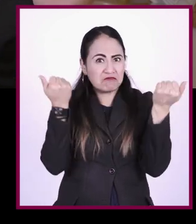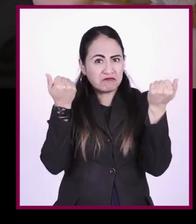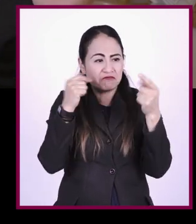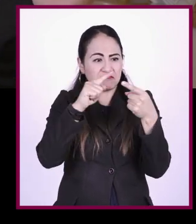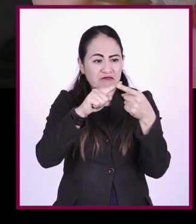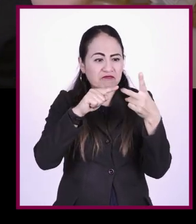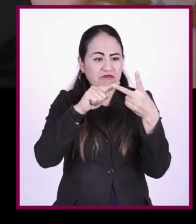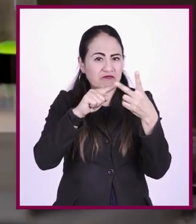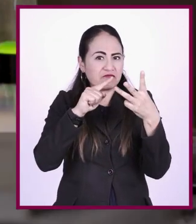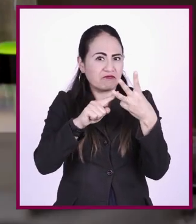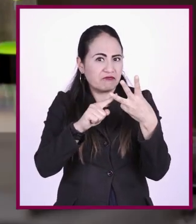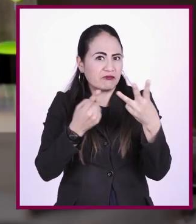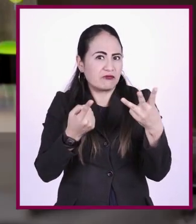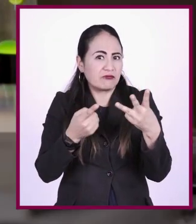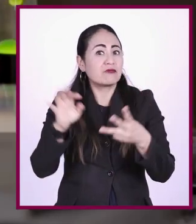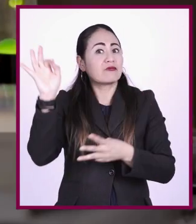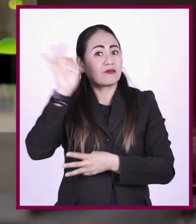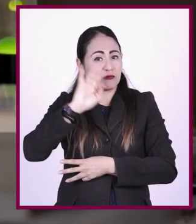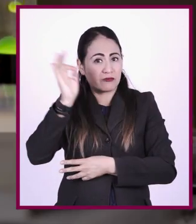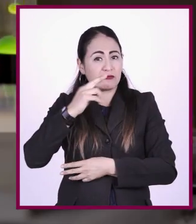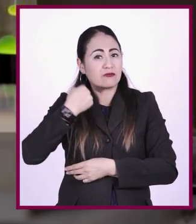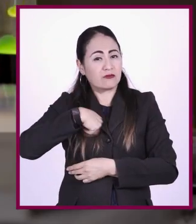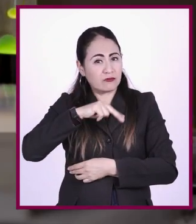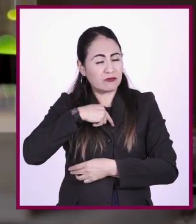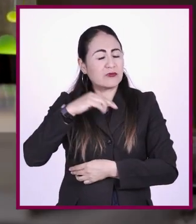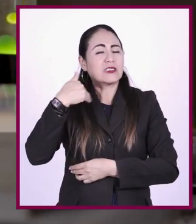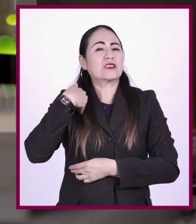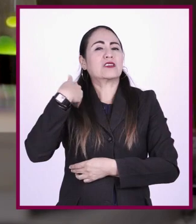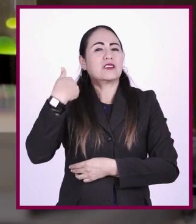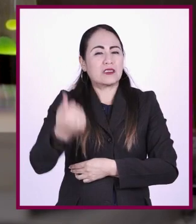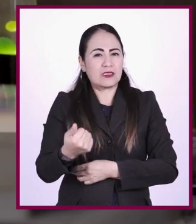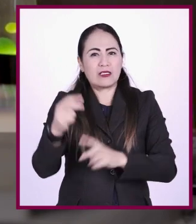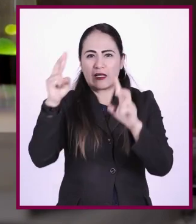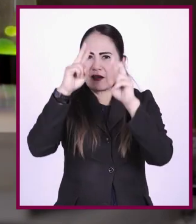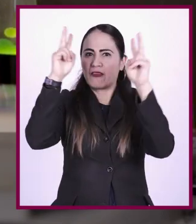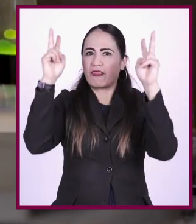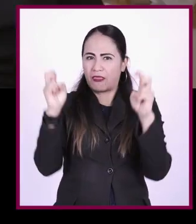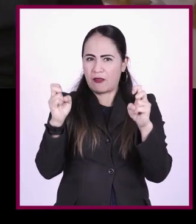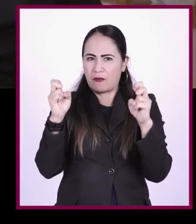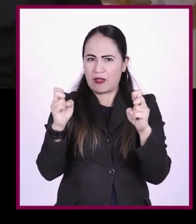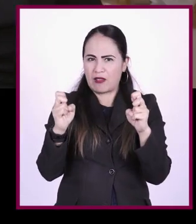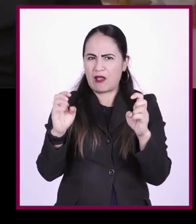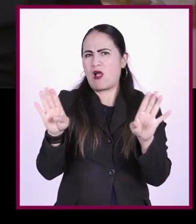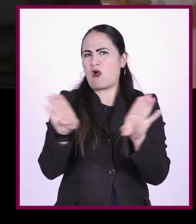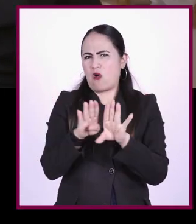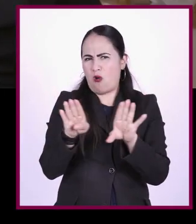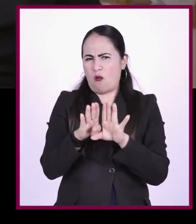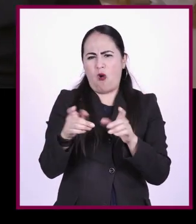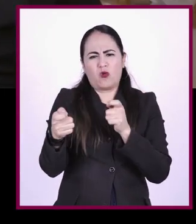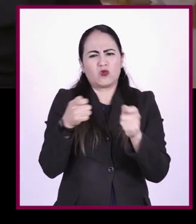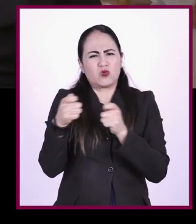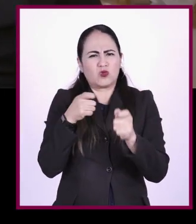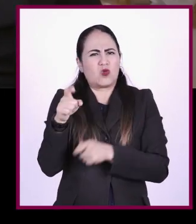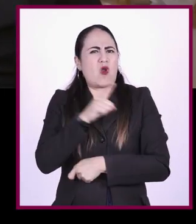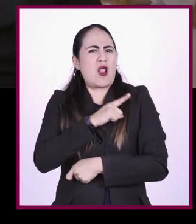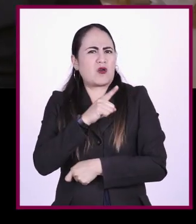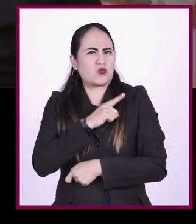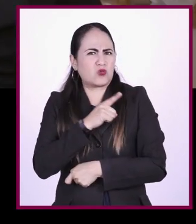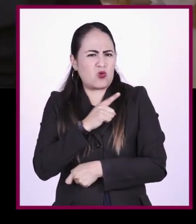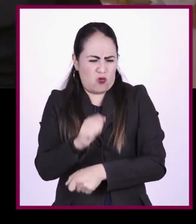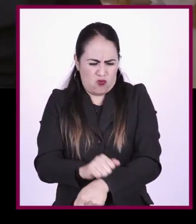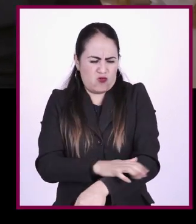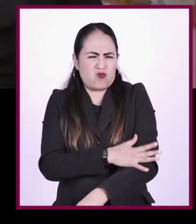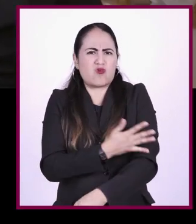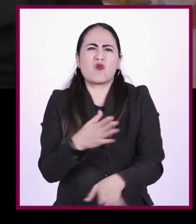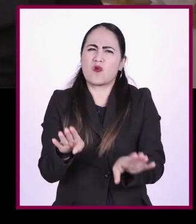sé. Sería bueno, Juanma, que fuéramos entendiendo un poco más del tema y de qué va eso de la autorregulación emocional,